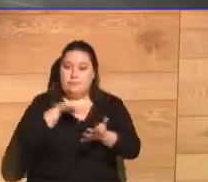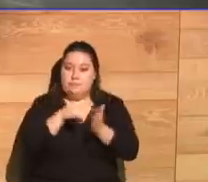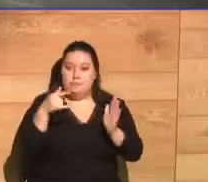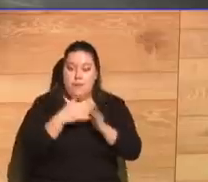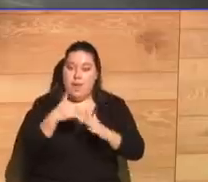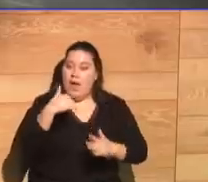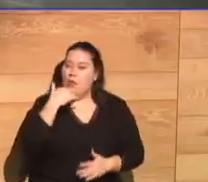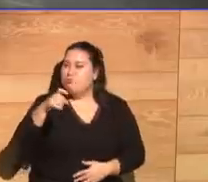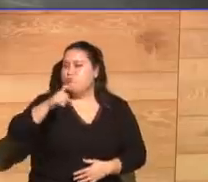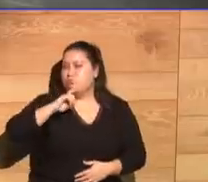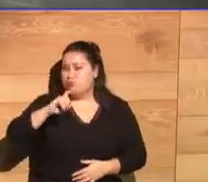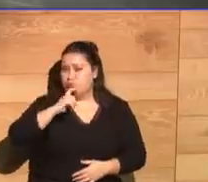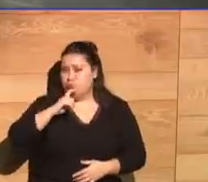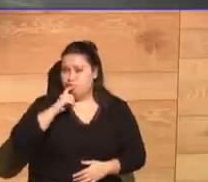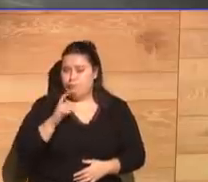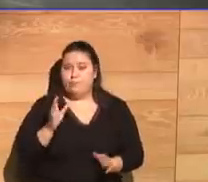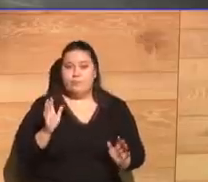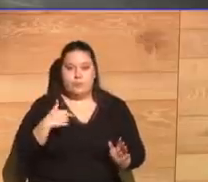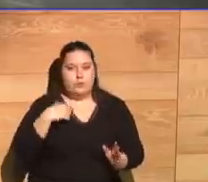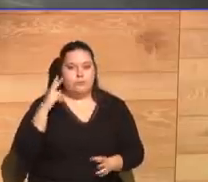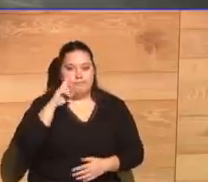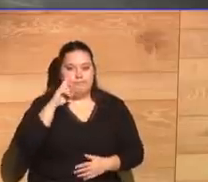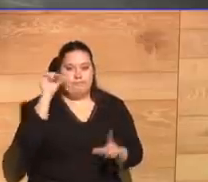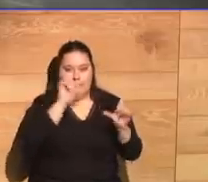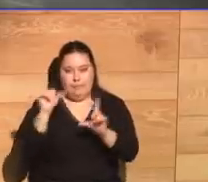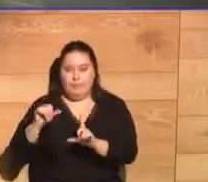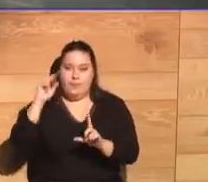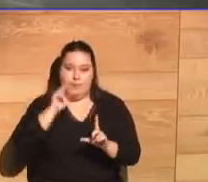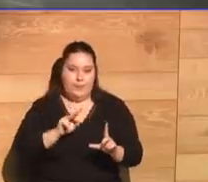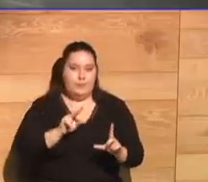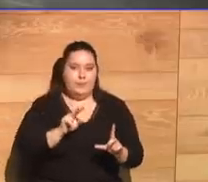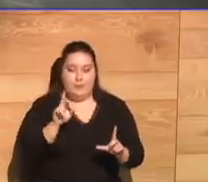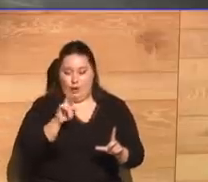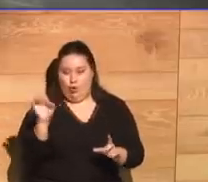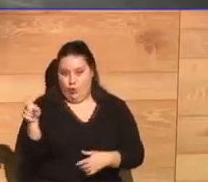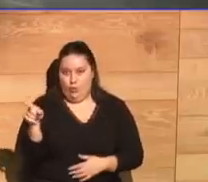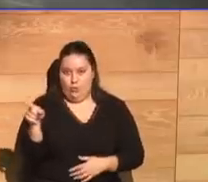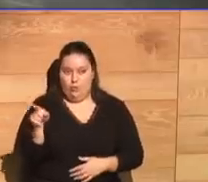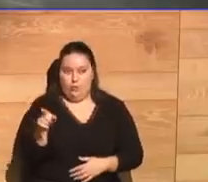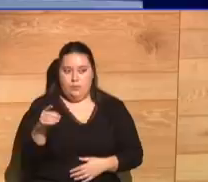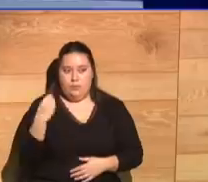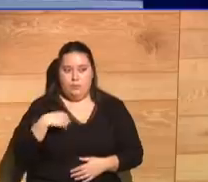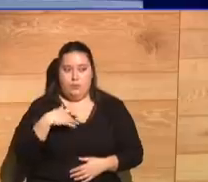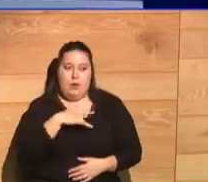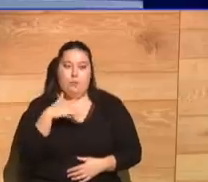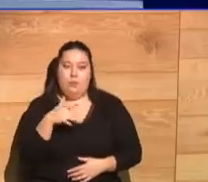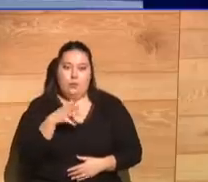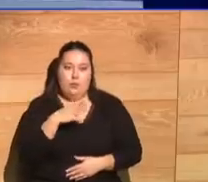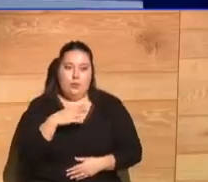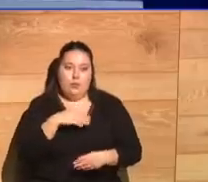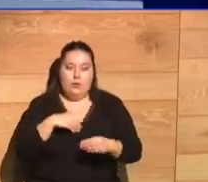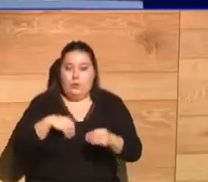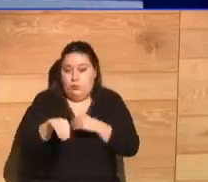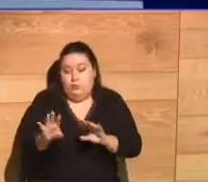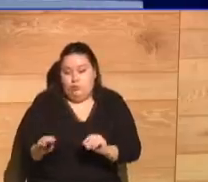técnicamente era algo muy complejo, yo que he visto películas, por ejemplo, de Rodrigo Cortés como El amor en su lugar. Estamos hablando mucho de mí